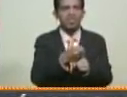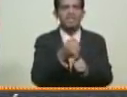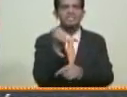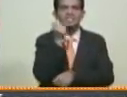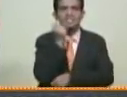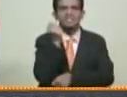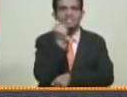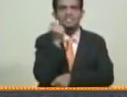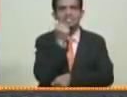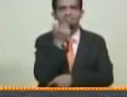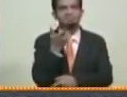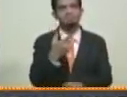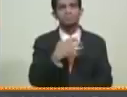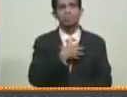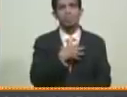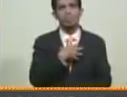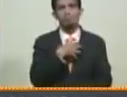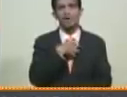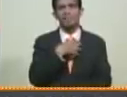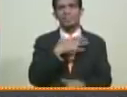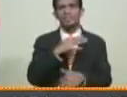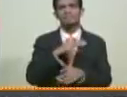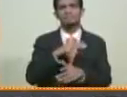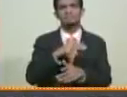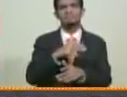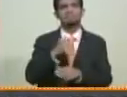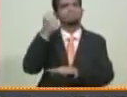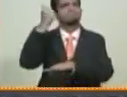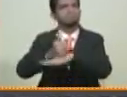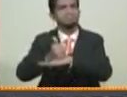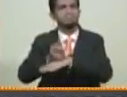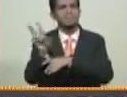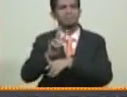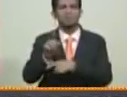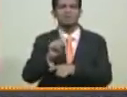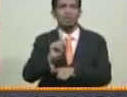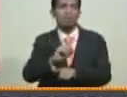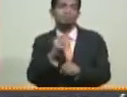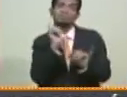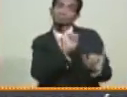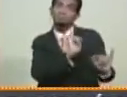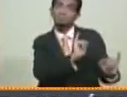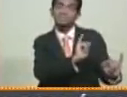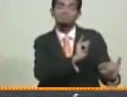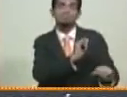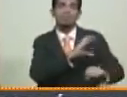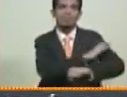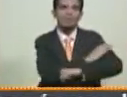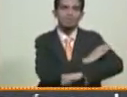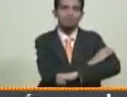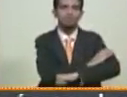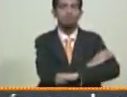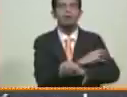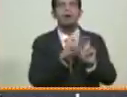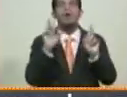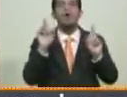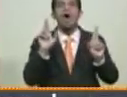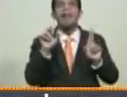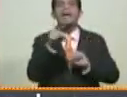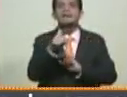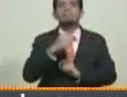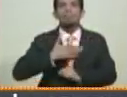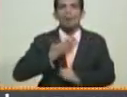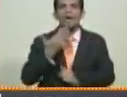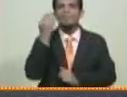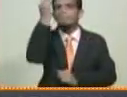Maduro, no podrán echarle la culpa al Estado venezolano, son ellos mismos. Ojalá tengan la conciencia en esta, porque el presidente